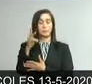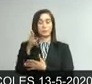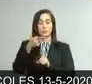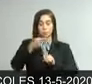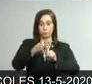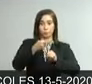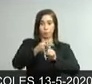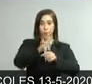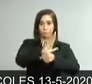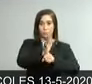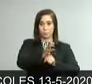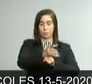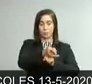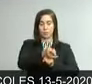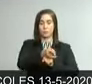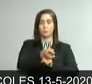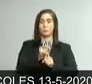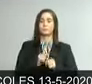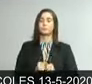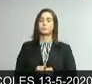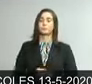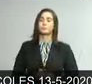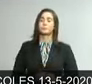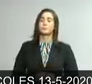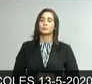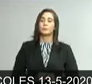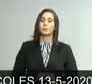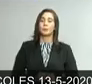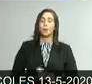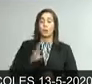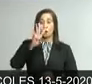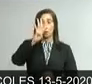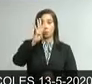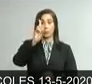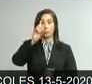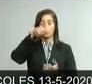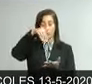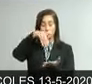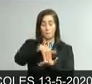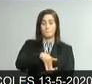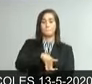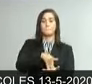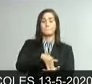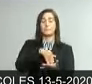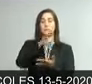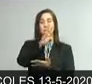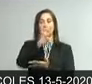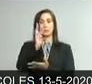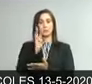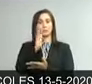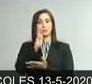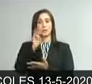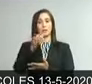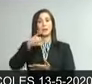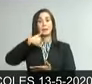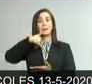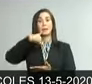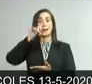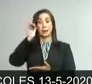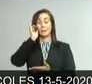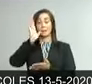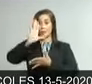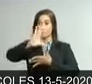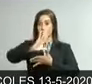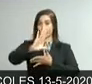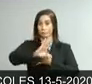confirmados, de los cuales 41.266 sucedieron en el día